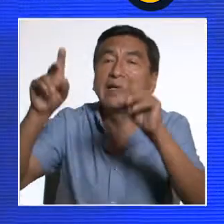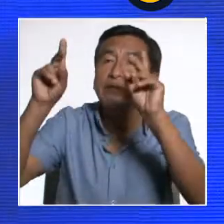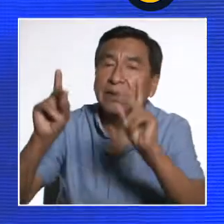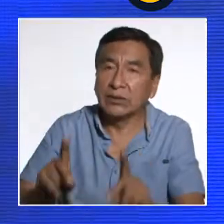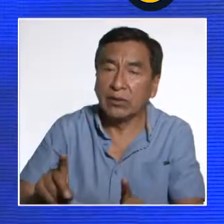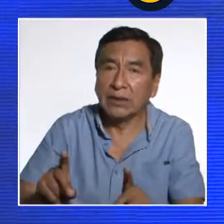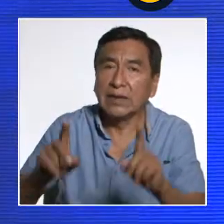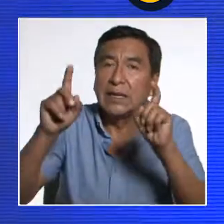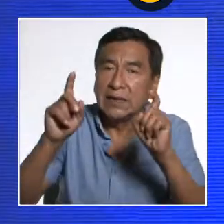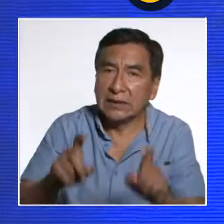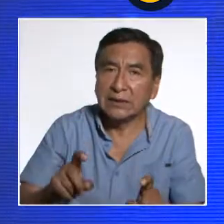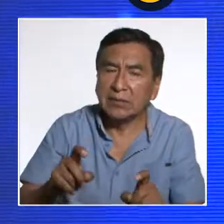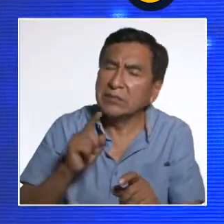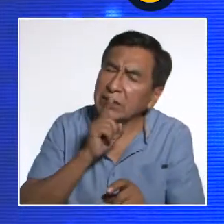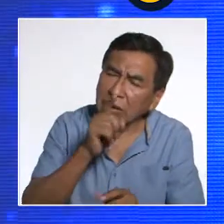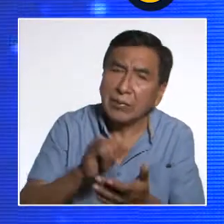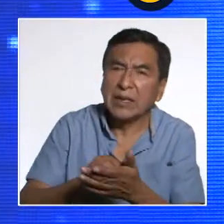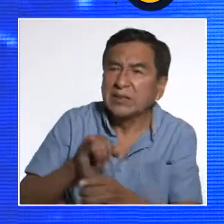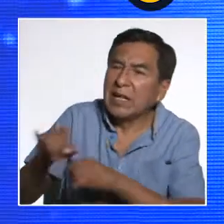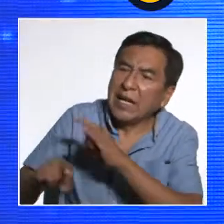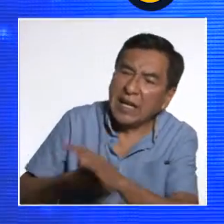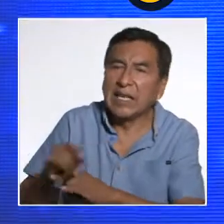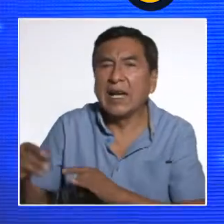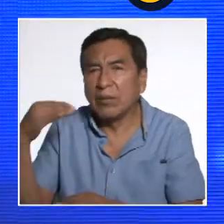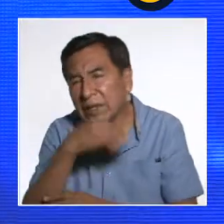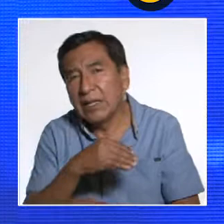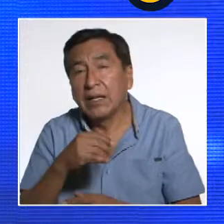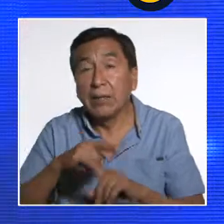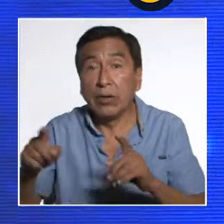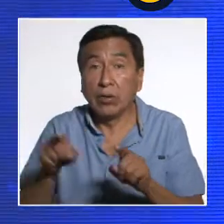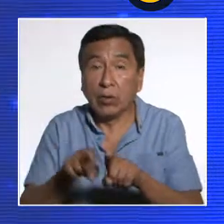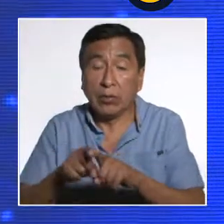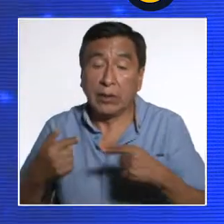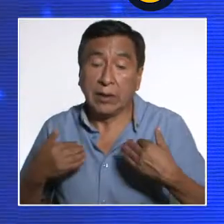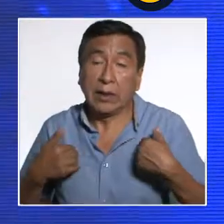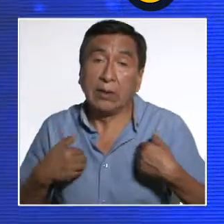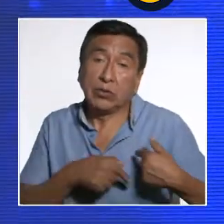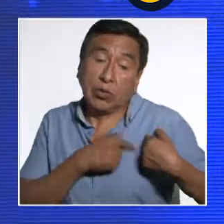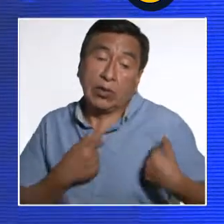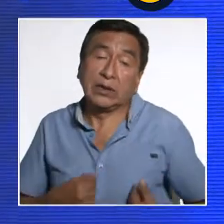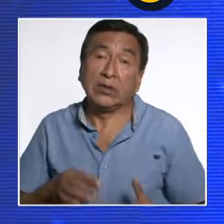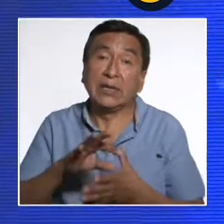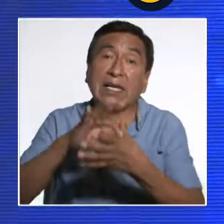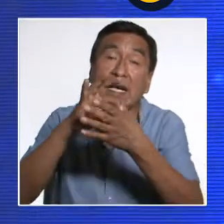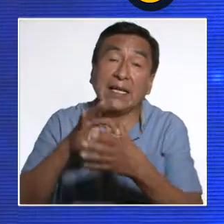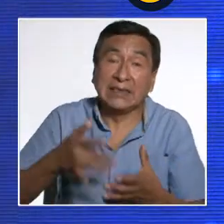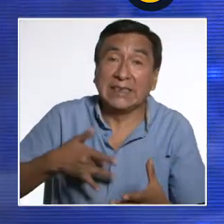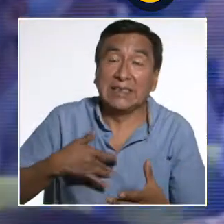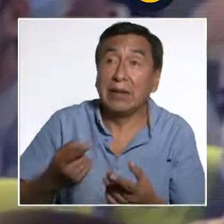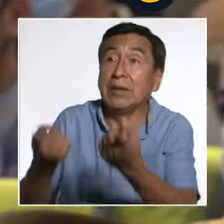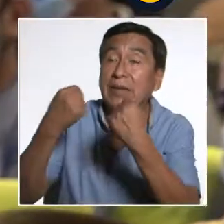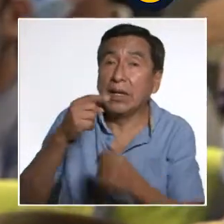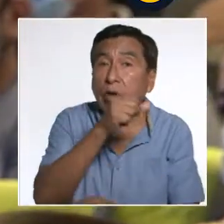Necesitamos, seguramente nos fallarán, pero como tendremos un corazón de carne, un corazón sensible, vendrá una oportunidad, vendrán